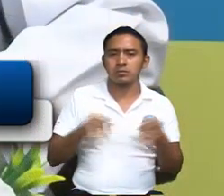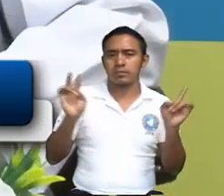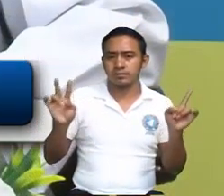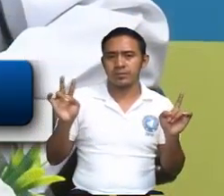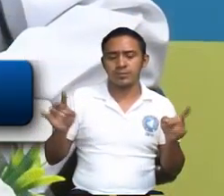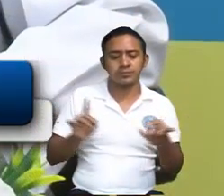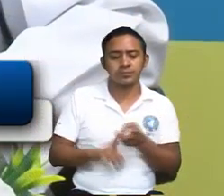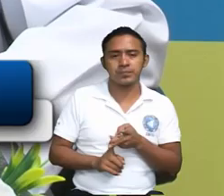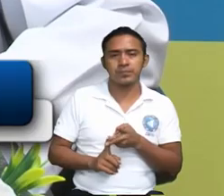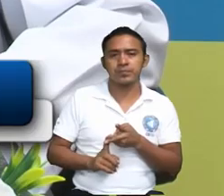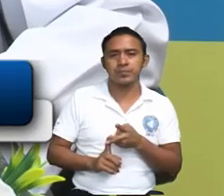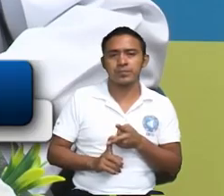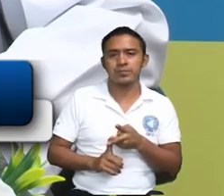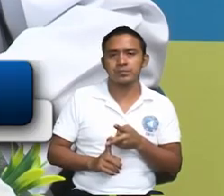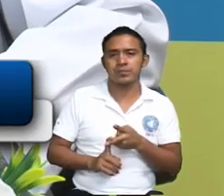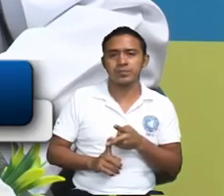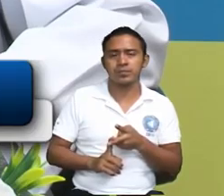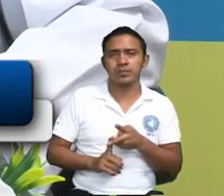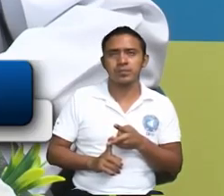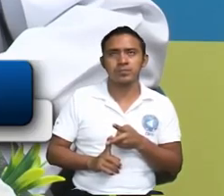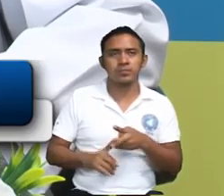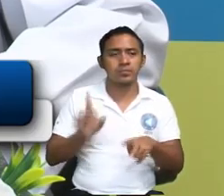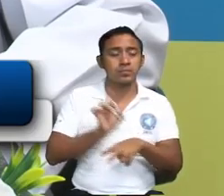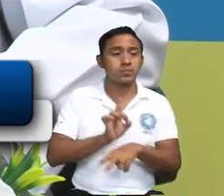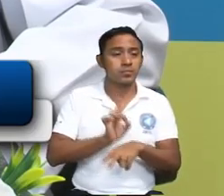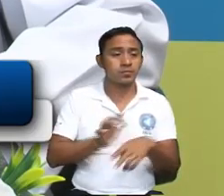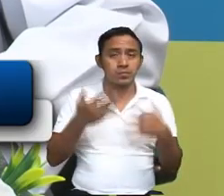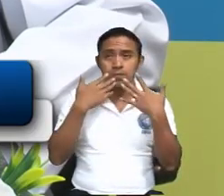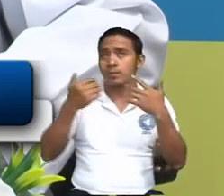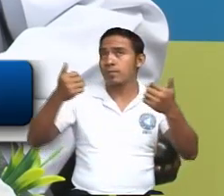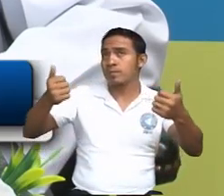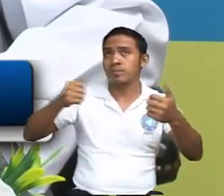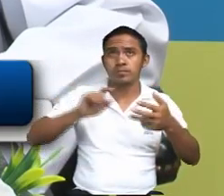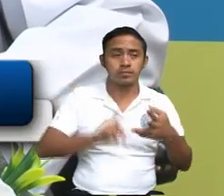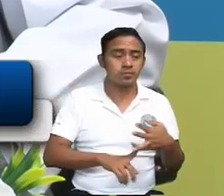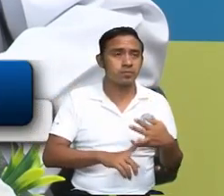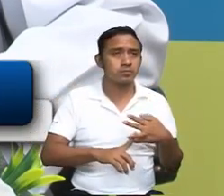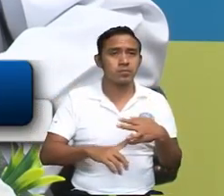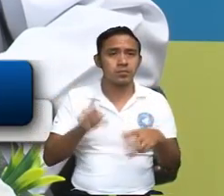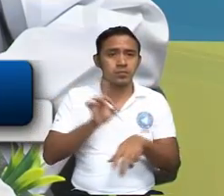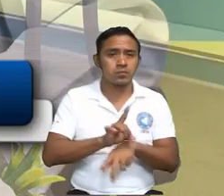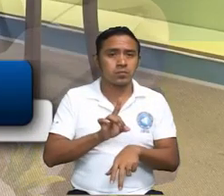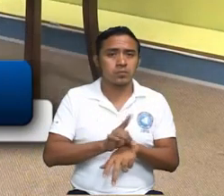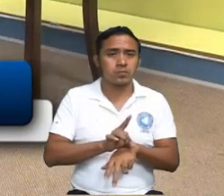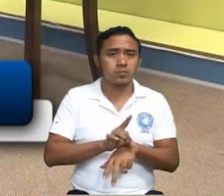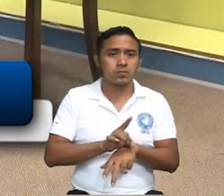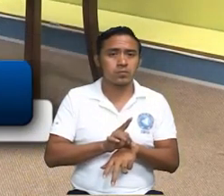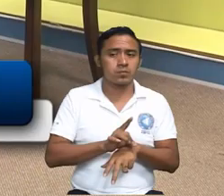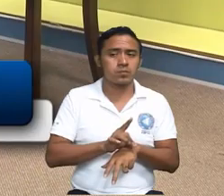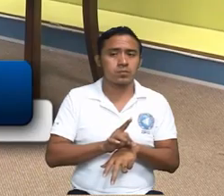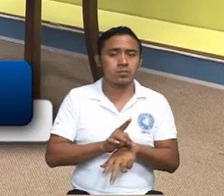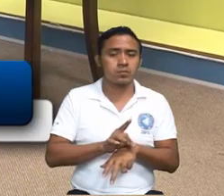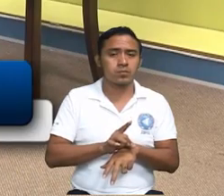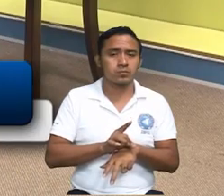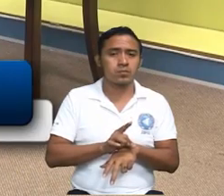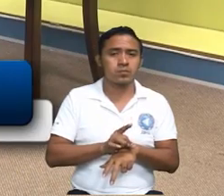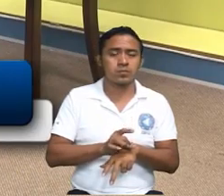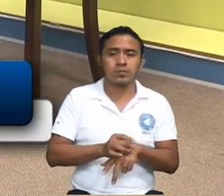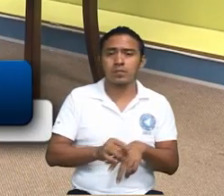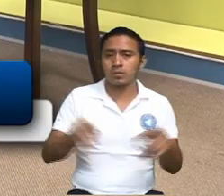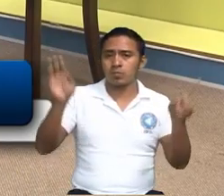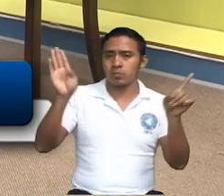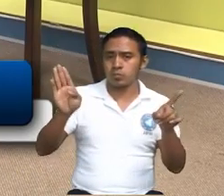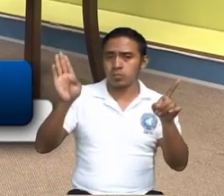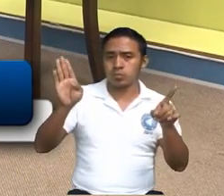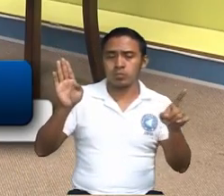gobierno del doctor Arnoldo Alemán, el gobierno de don Enrique